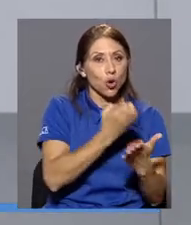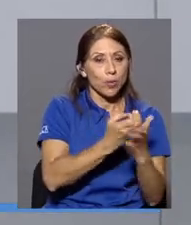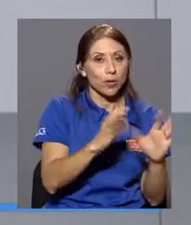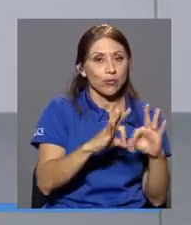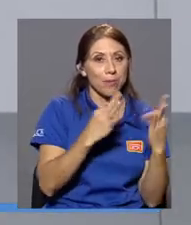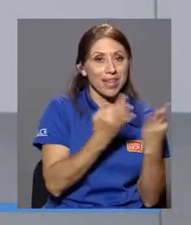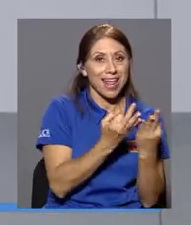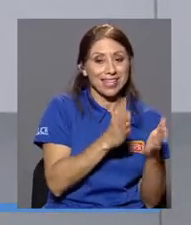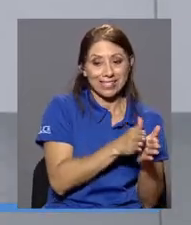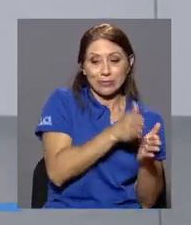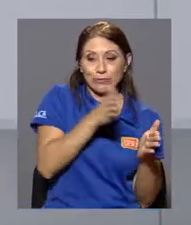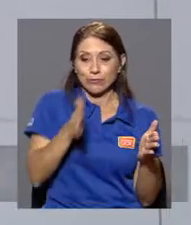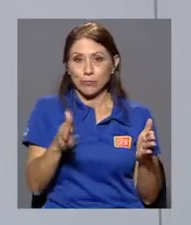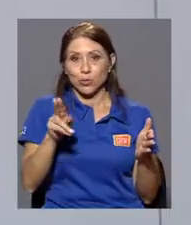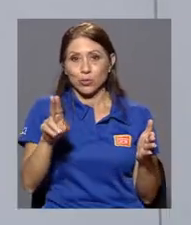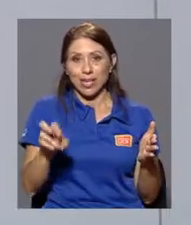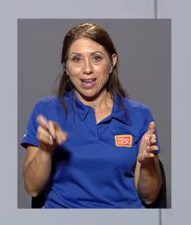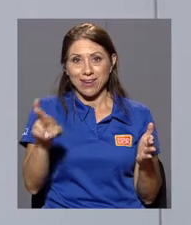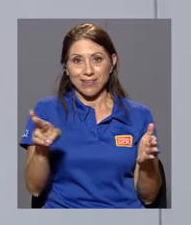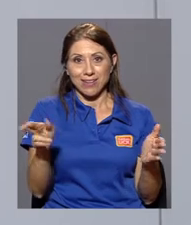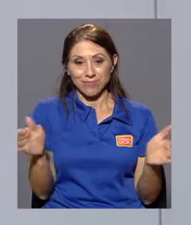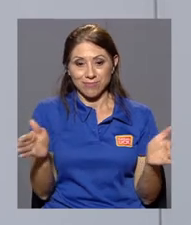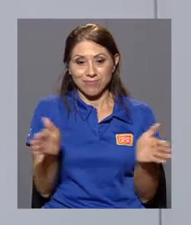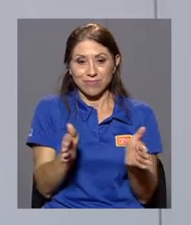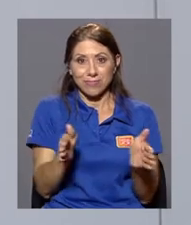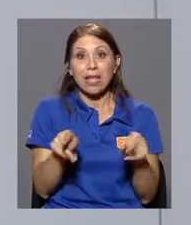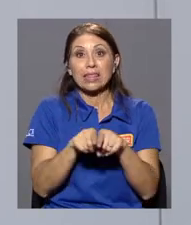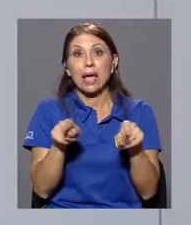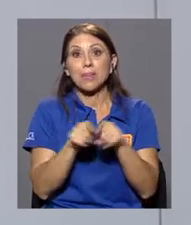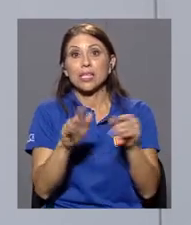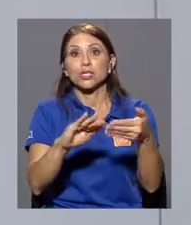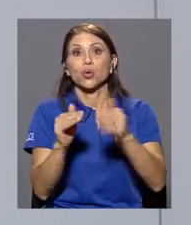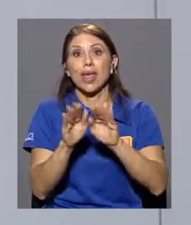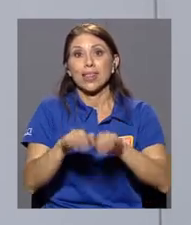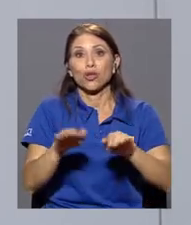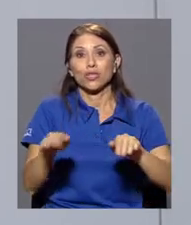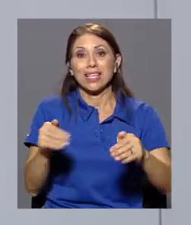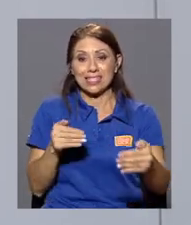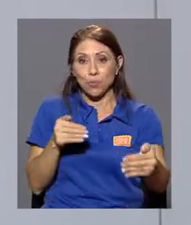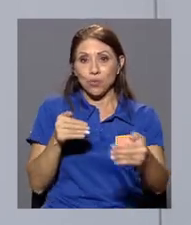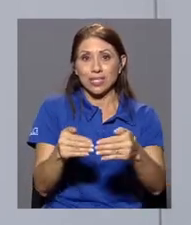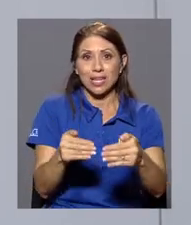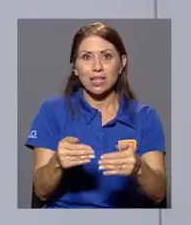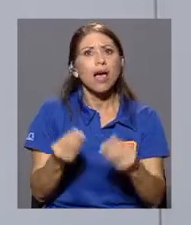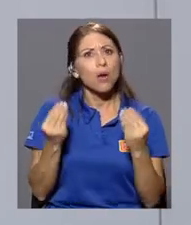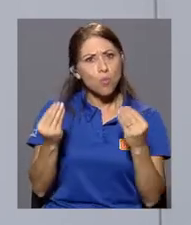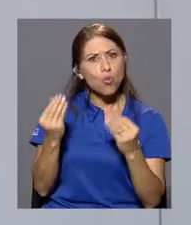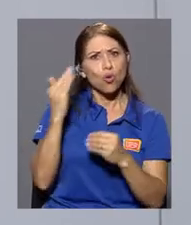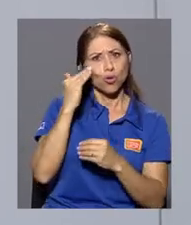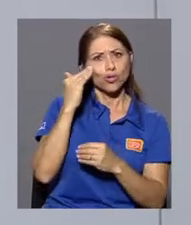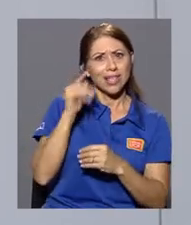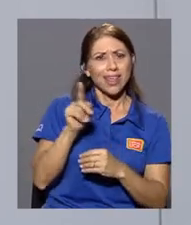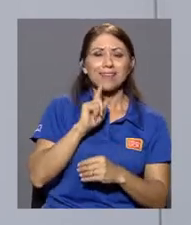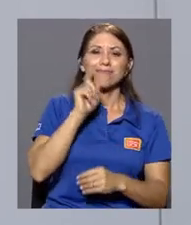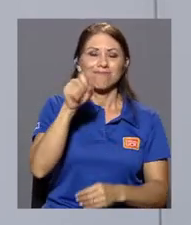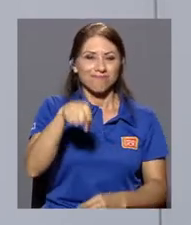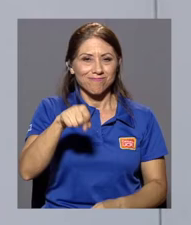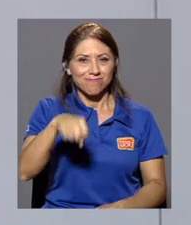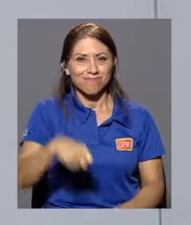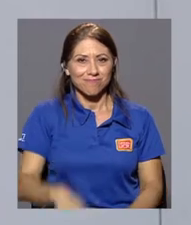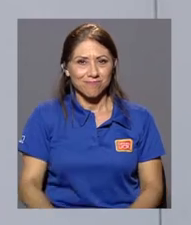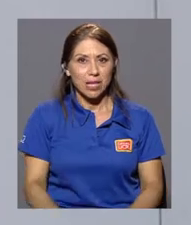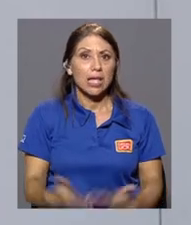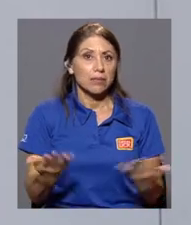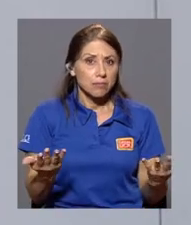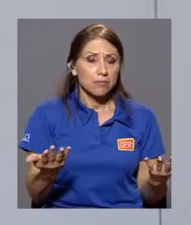familiares. Tenemos la Ciudad de los Niños muy cerquita también del recinto. Y muy conocida, por cierto. Y muy conocida, ajá. claro que sí. Y bueno, de una